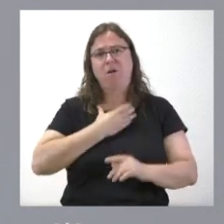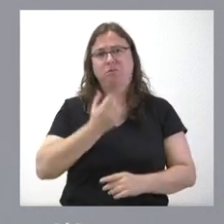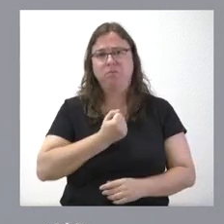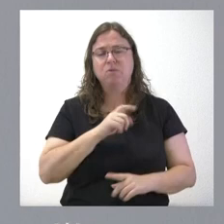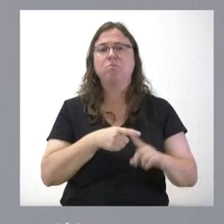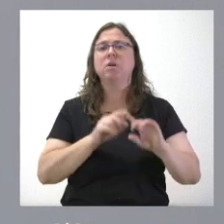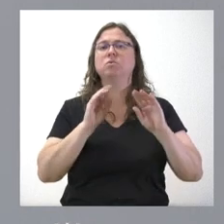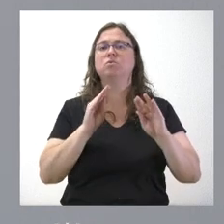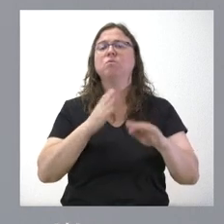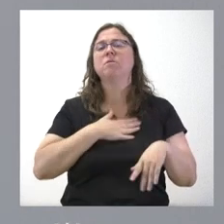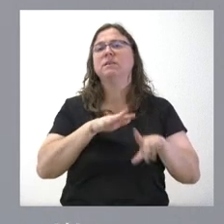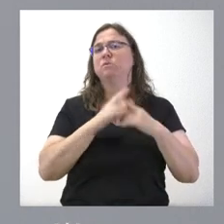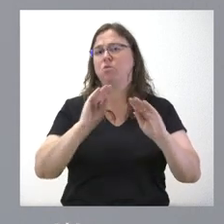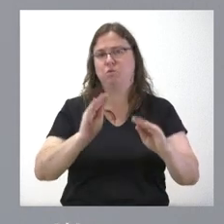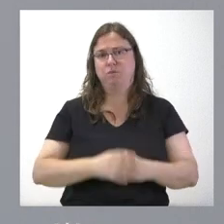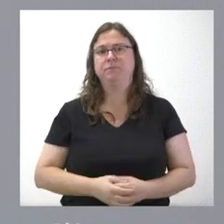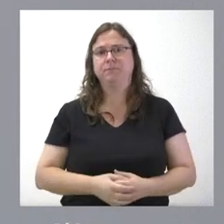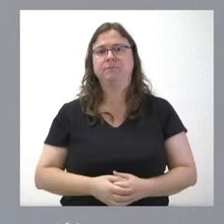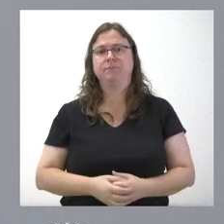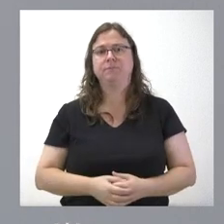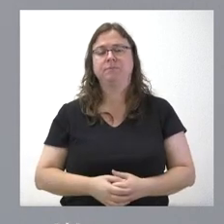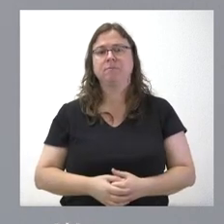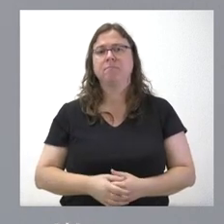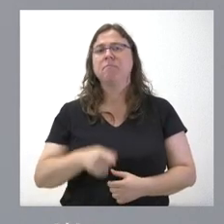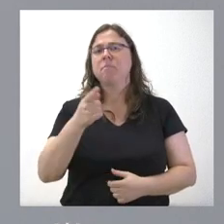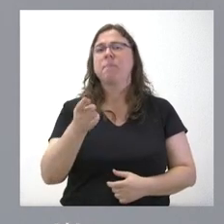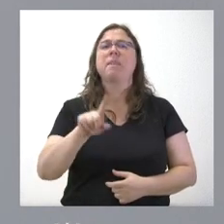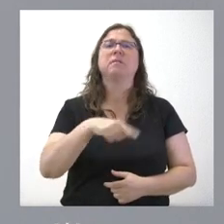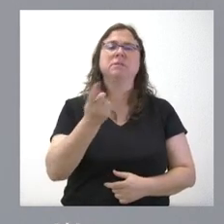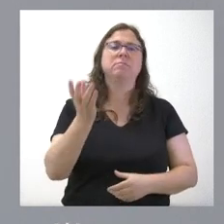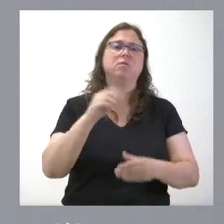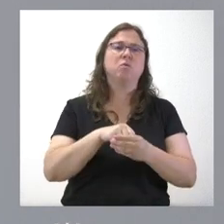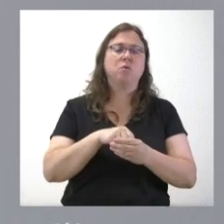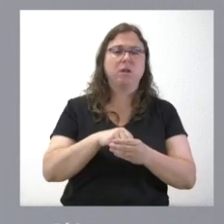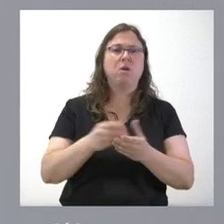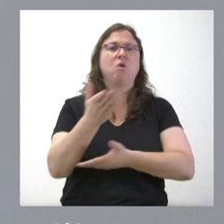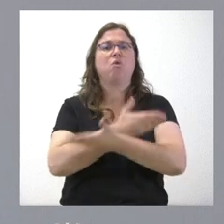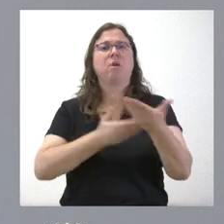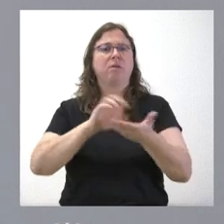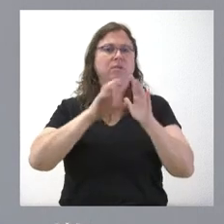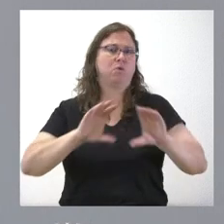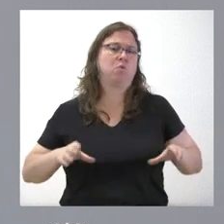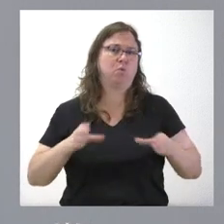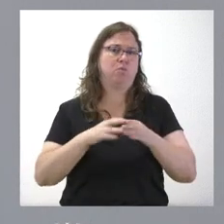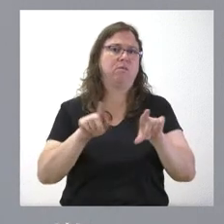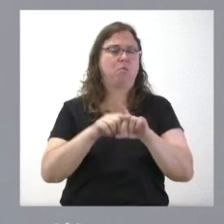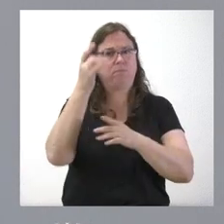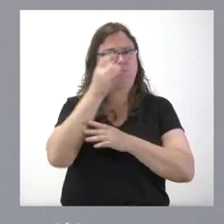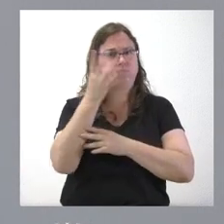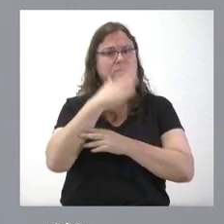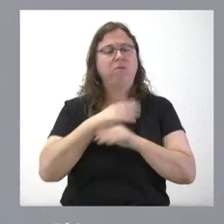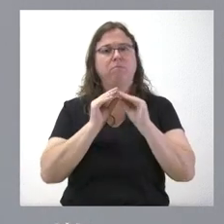sus propias circunstancias y cuentan también con la colaboración de la junta de Castilla y León en estas iniciativas que puedan